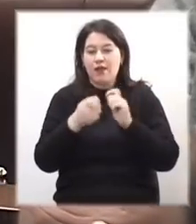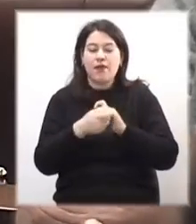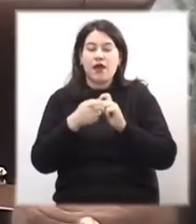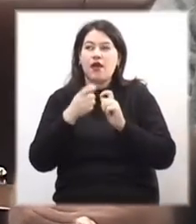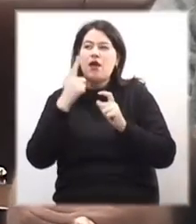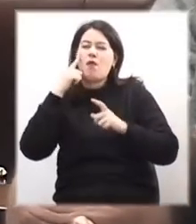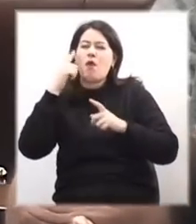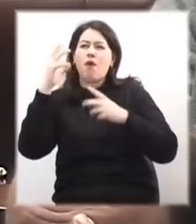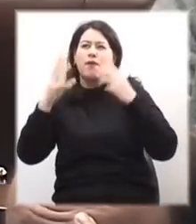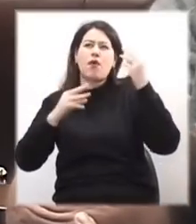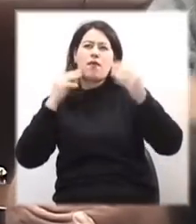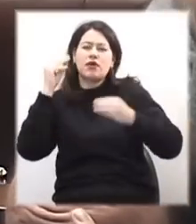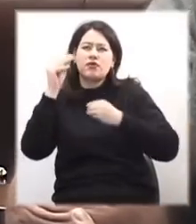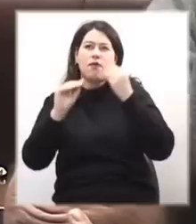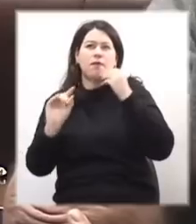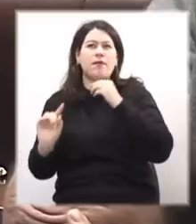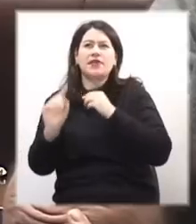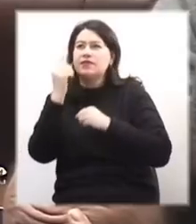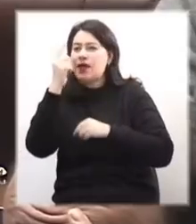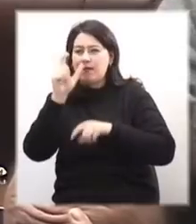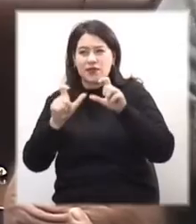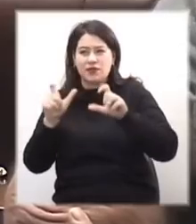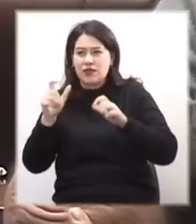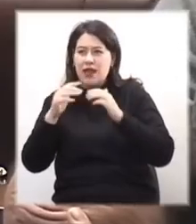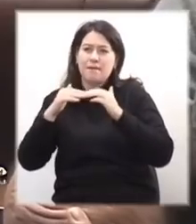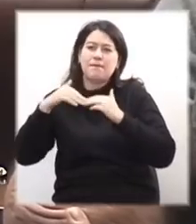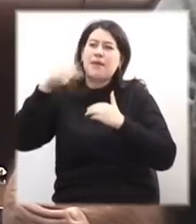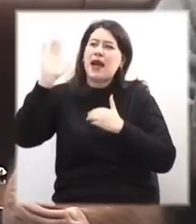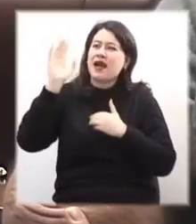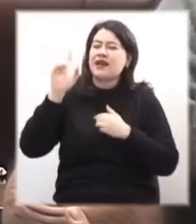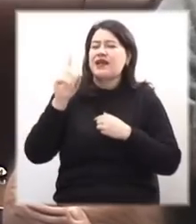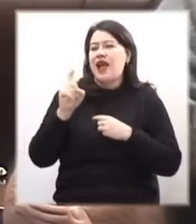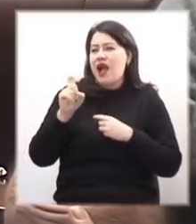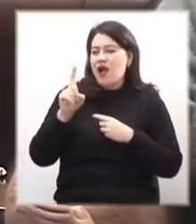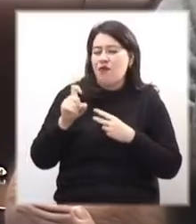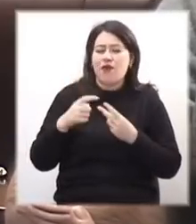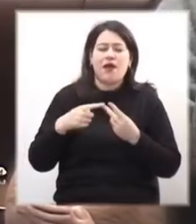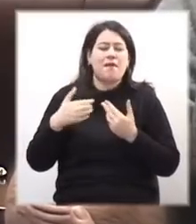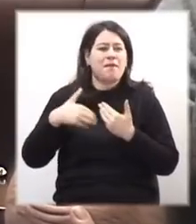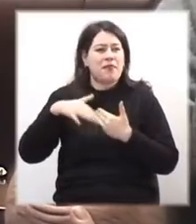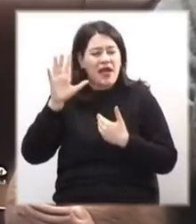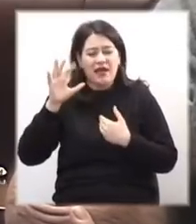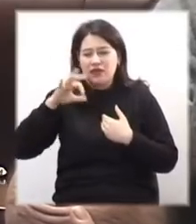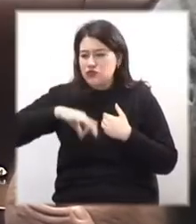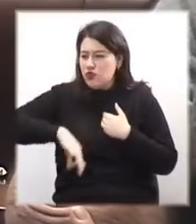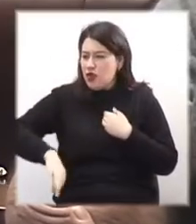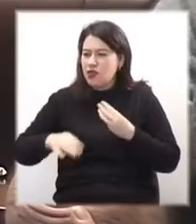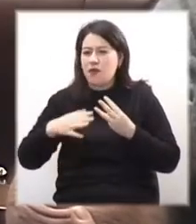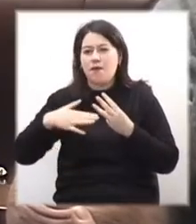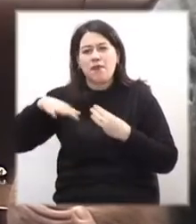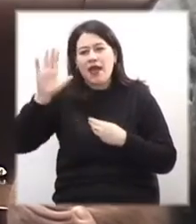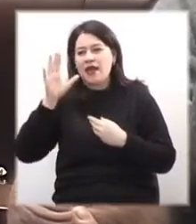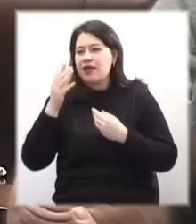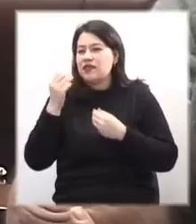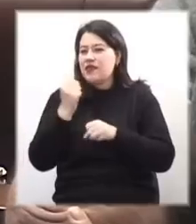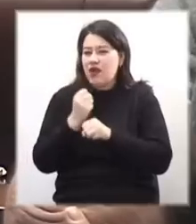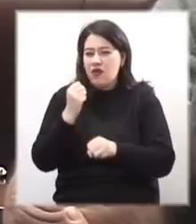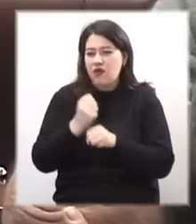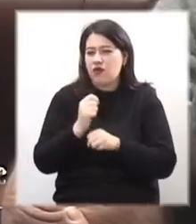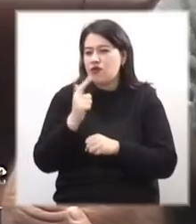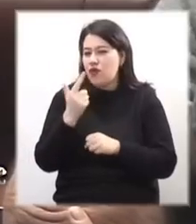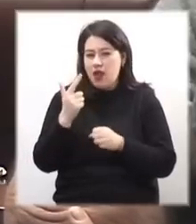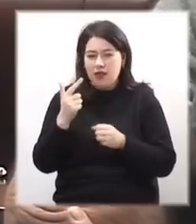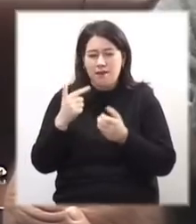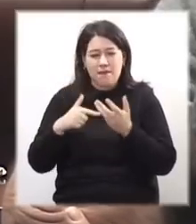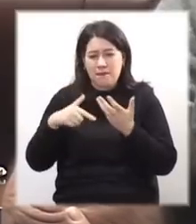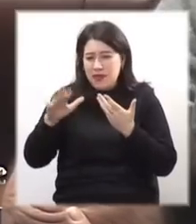la preocupación principal de los uruguayos por encima del agua, por encima de los salarios, por encima del desempleo, por encima de la